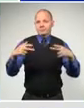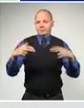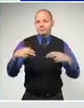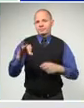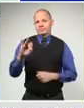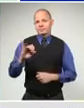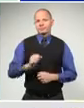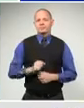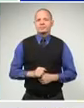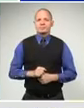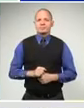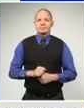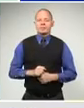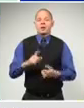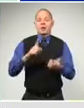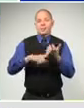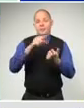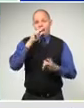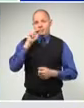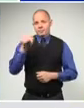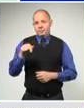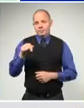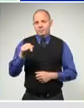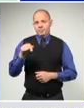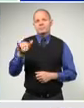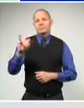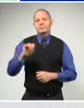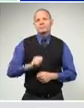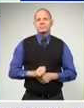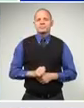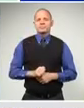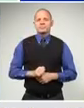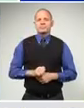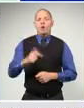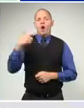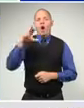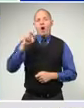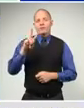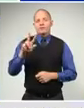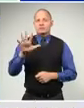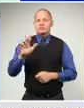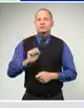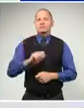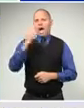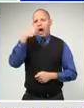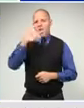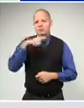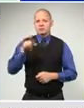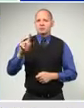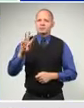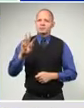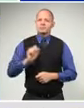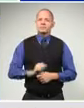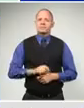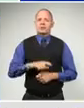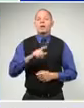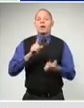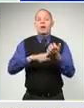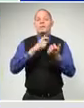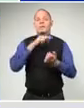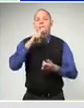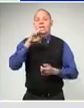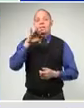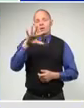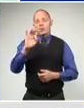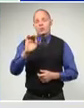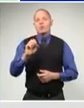7, Pedro Betancur 6, Jovellano 5, Los Arabos 3, Perico 2, Limonar